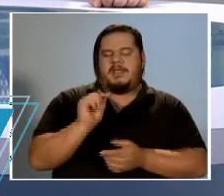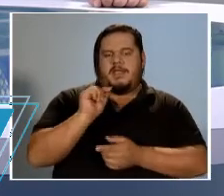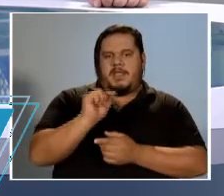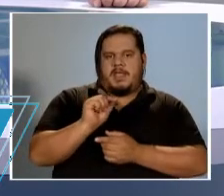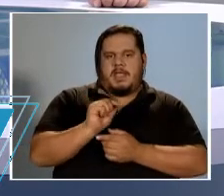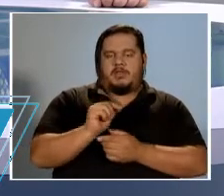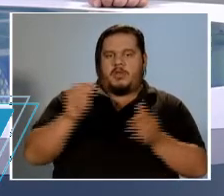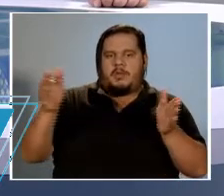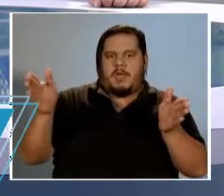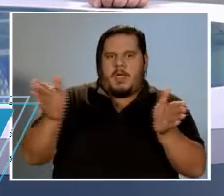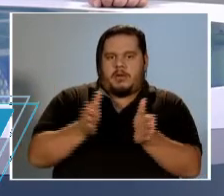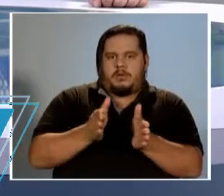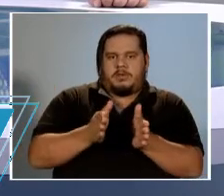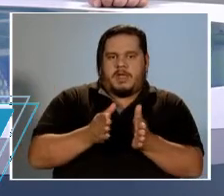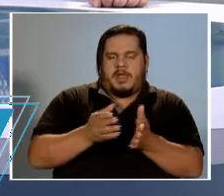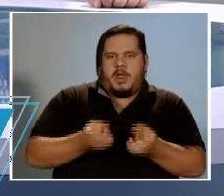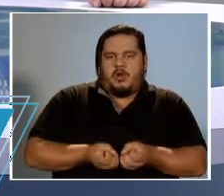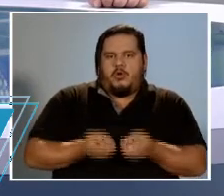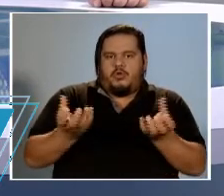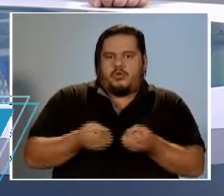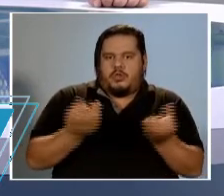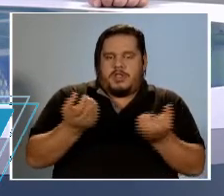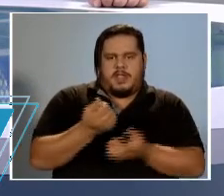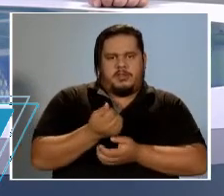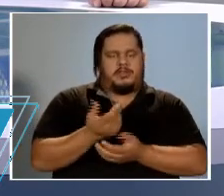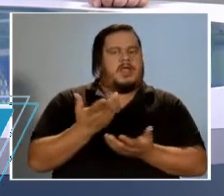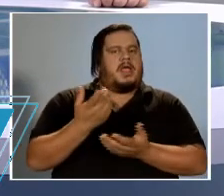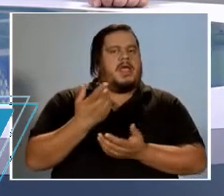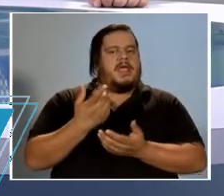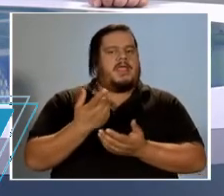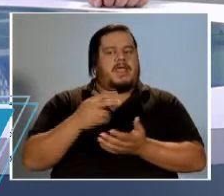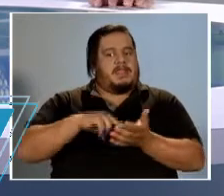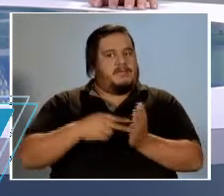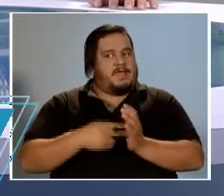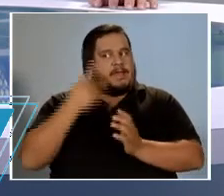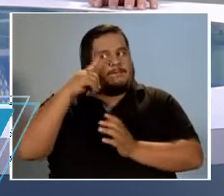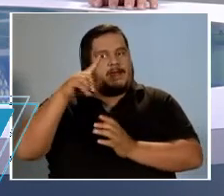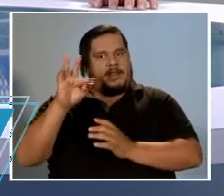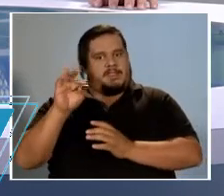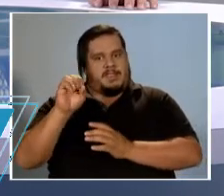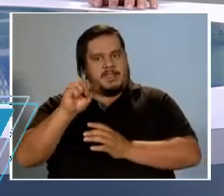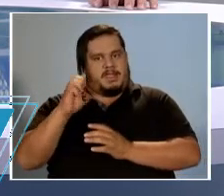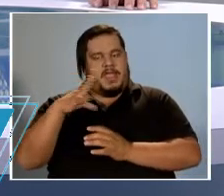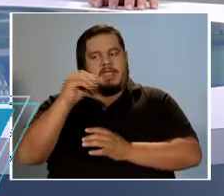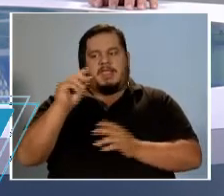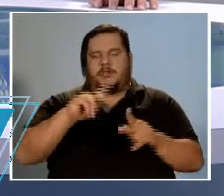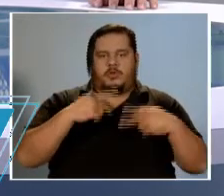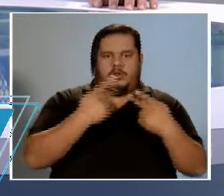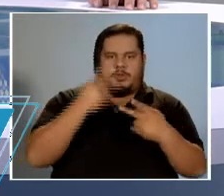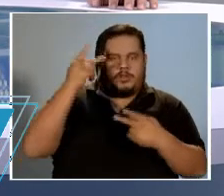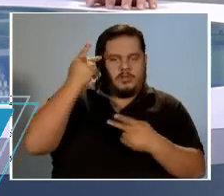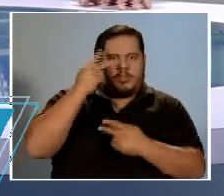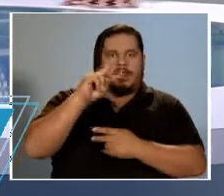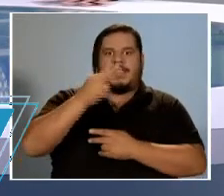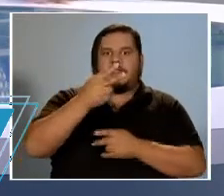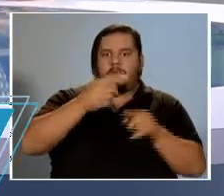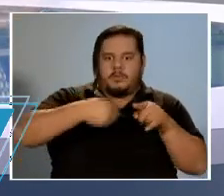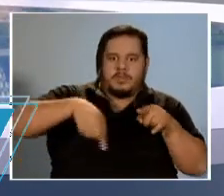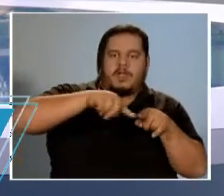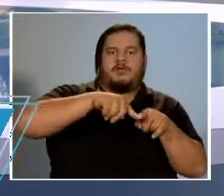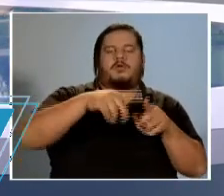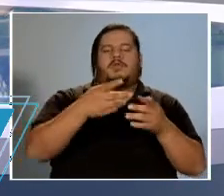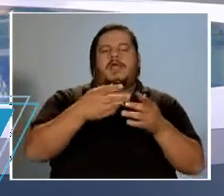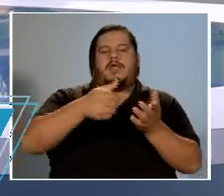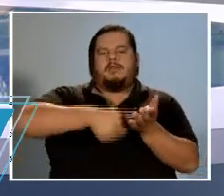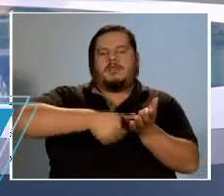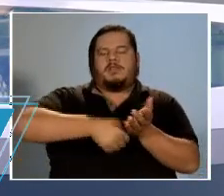a cortar los gastos que significaba tanto para el tribunal como para los partidos políticos que la segunda ronda durara 2